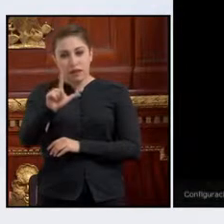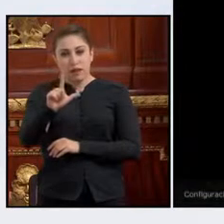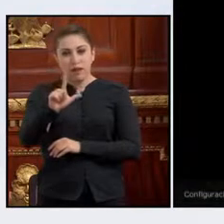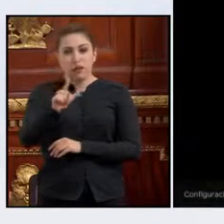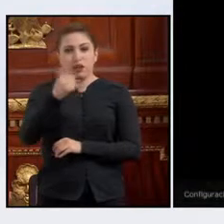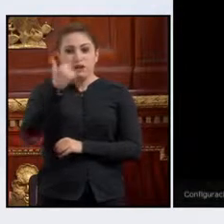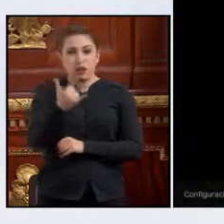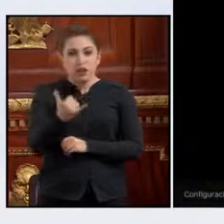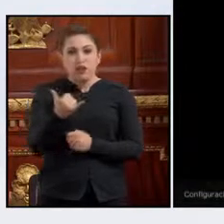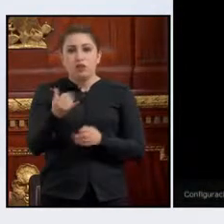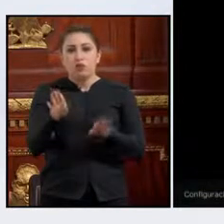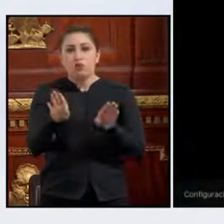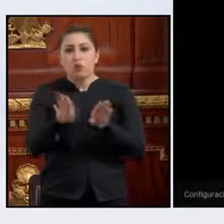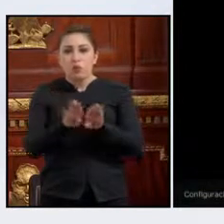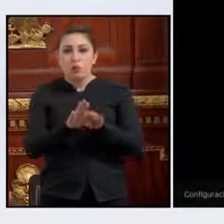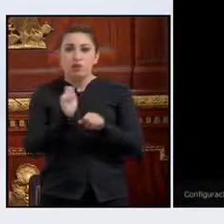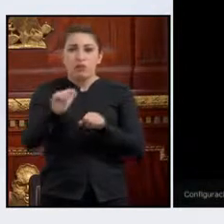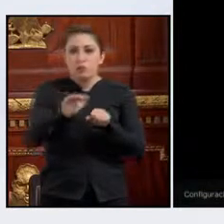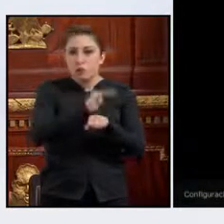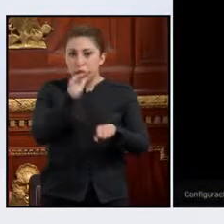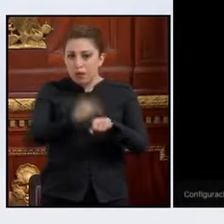hoy aprobemos